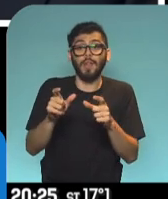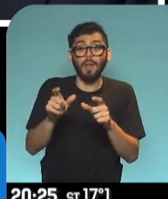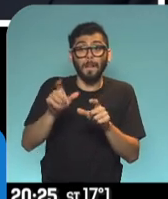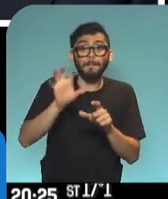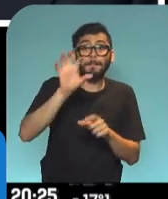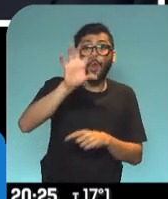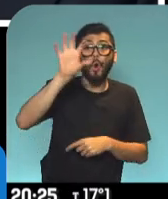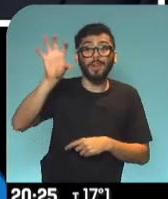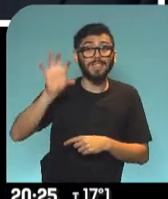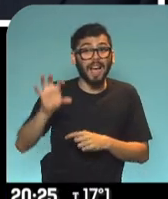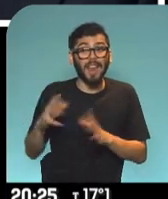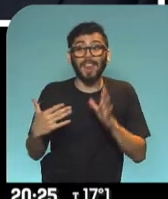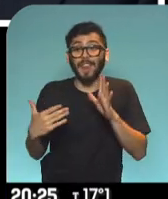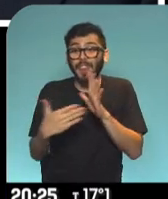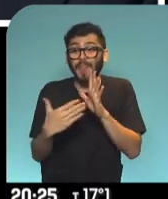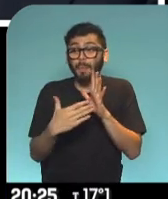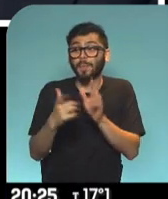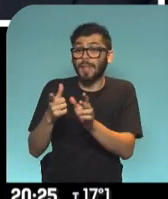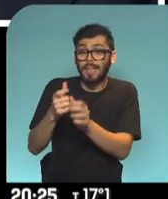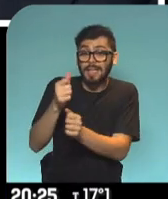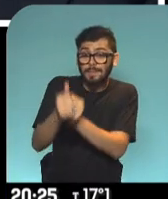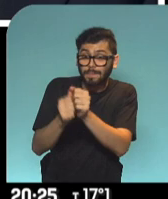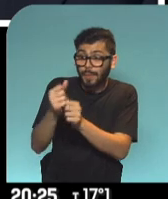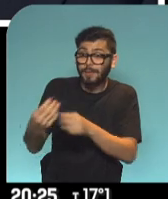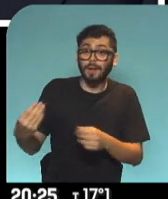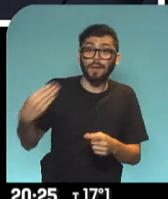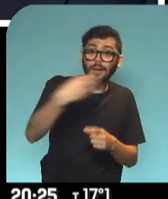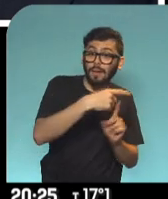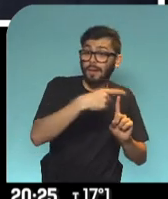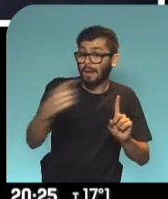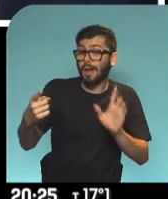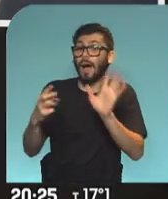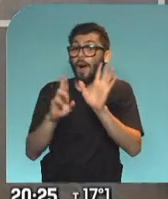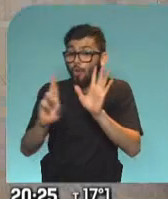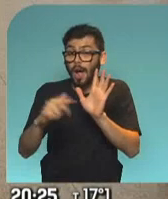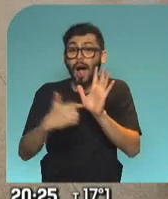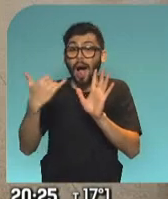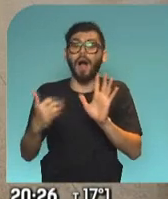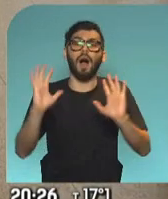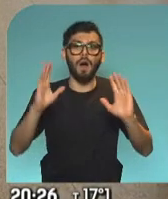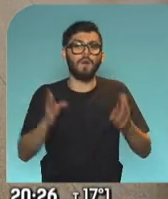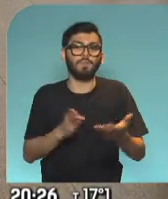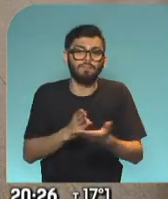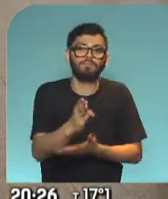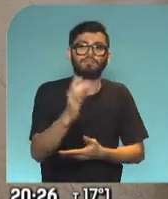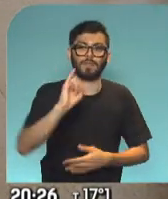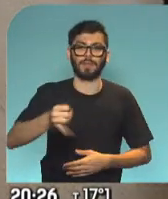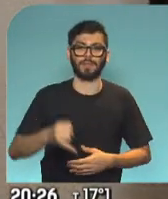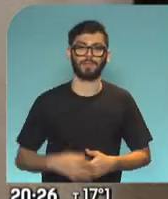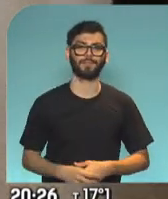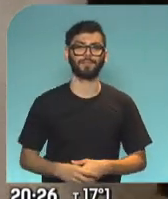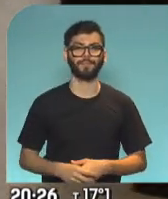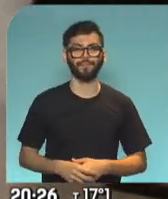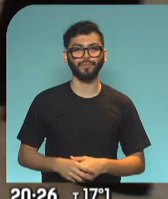las provincias que les permita a las empresas ingresar y salir de su jurisdicción. La nueva normalidad